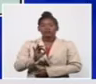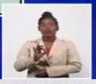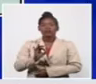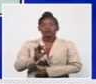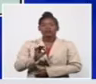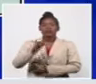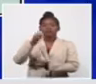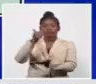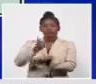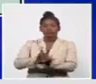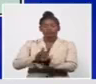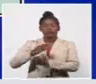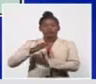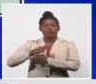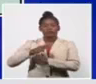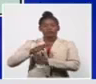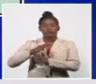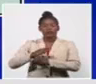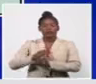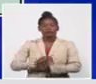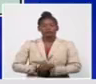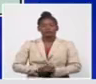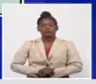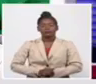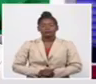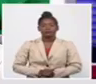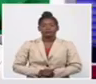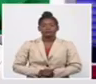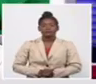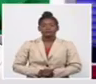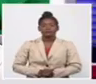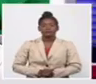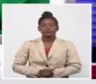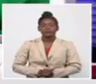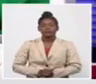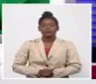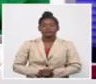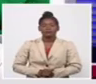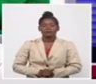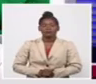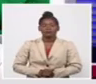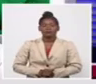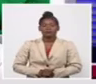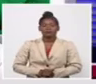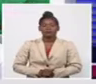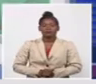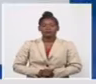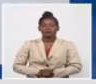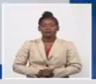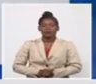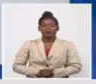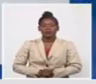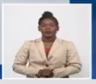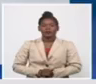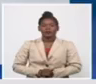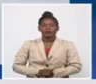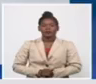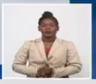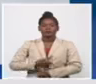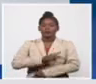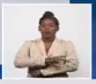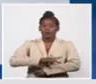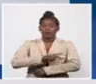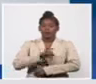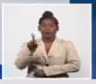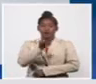Cabecera, municipio Santiago. Por países, 11 de los pacientes importados del día de